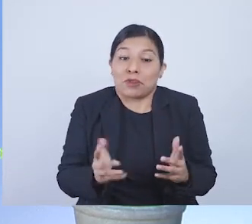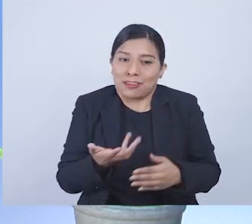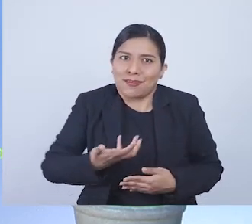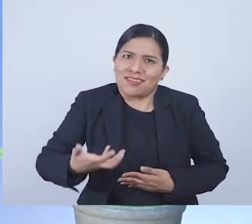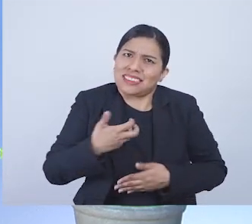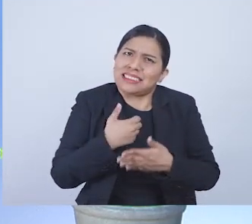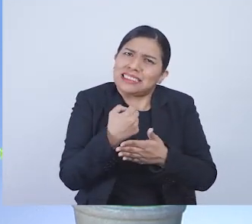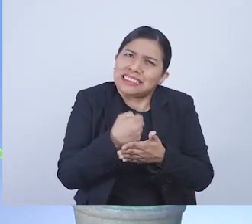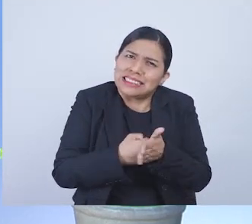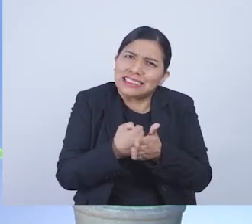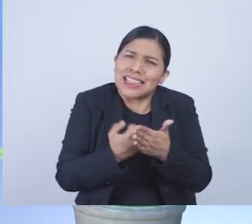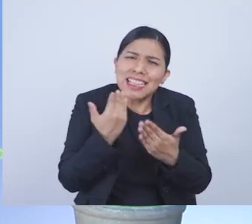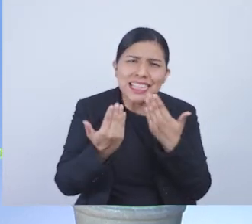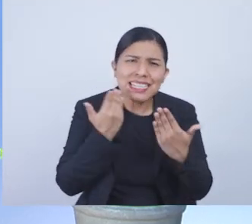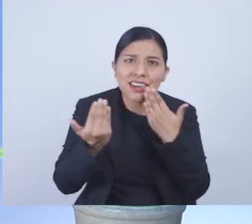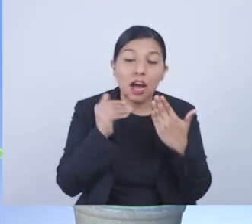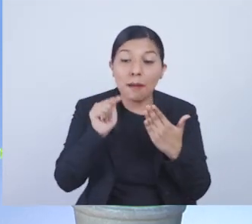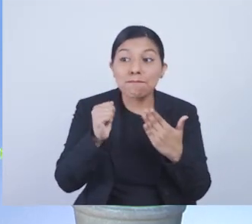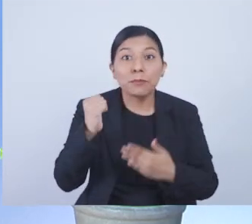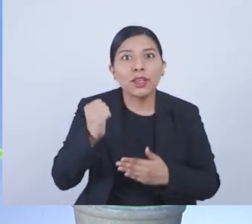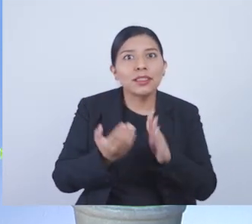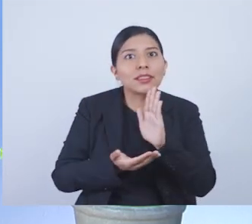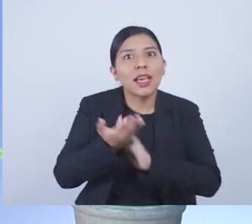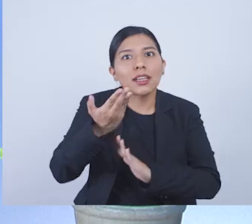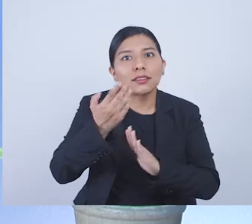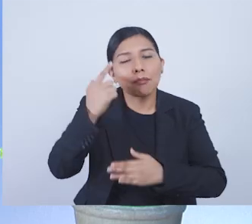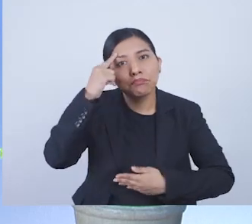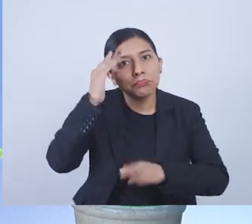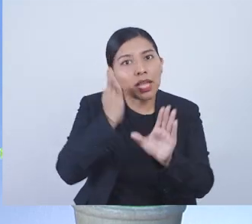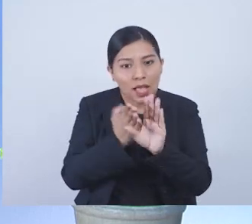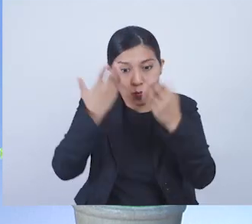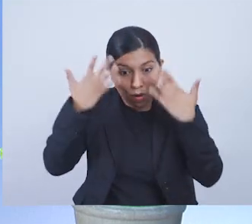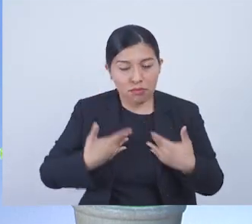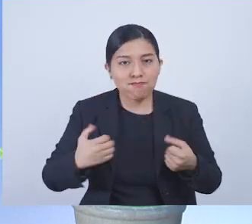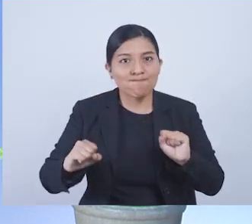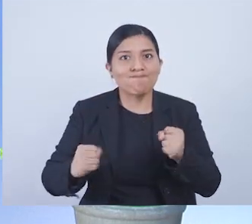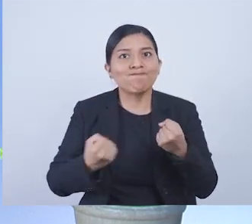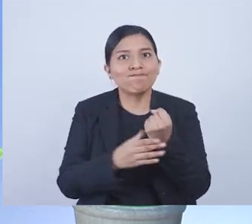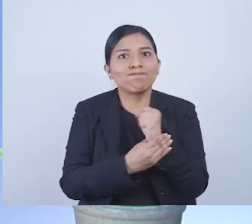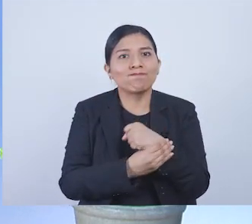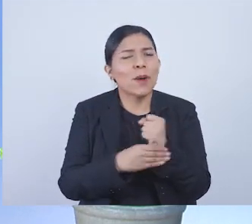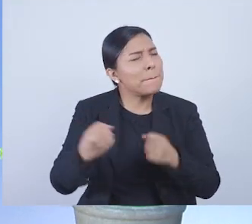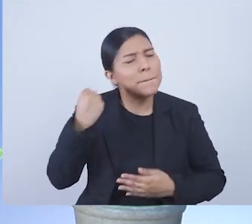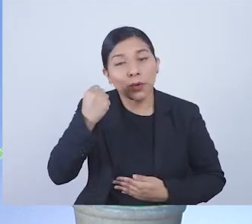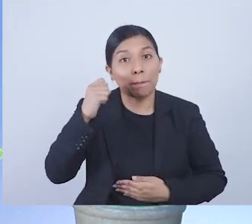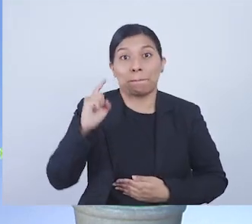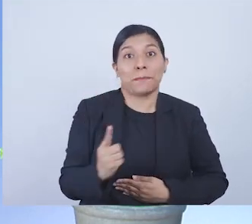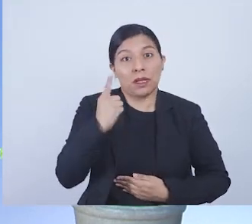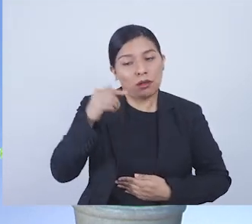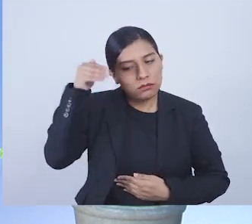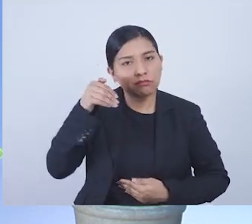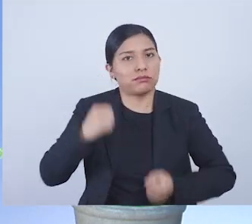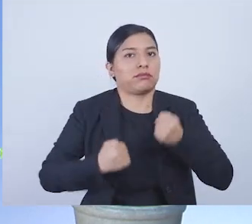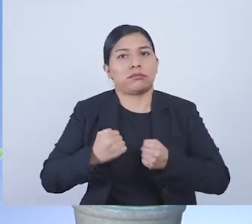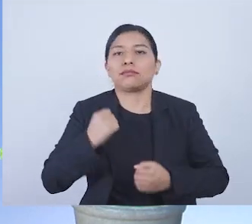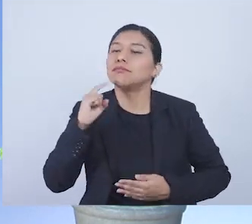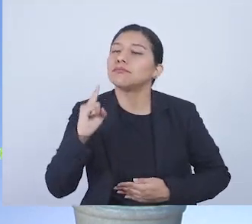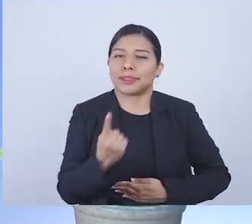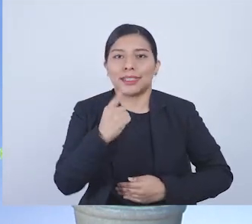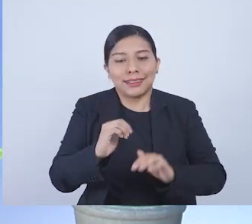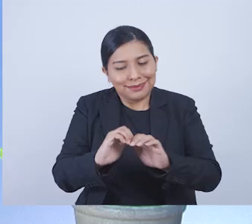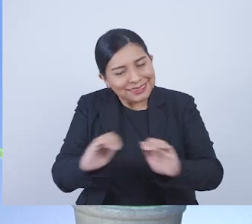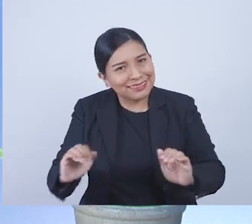la importancia que tiene el desarrollo psicomotriz por medio de la educación física en los